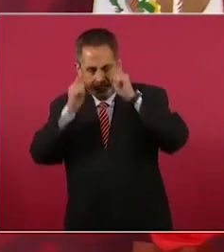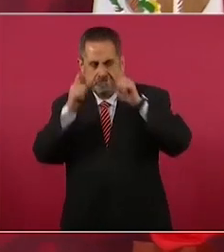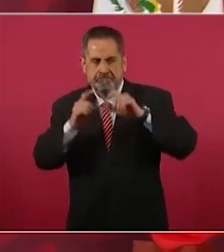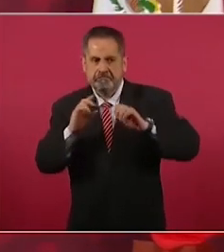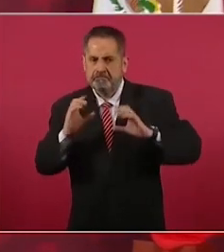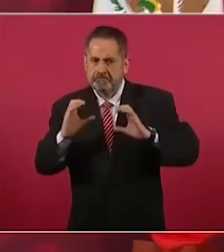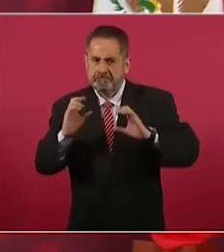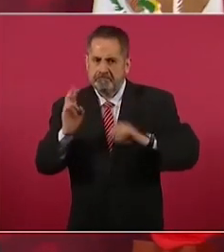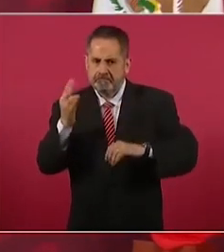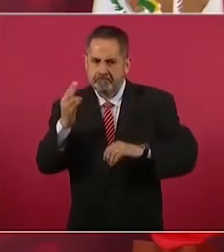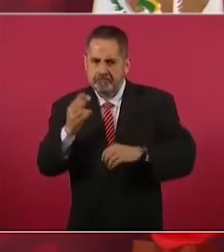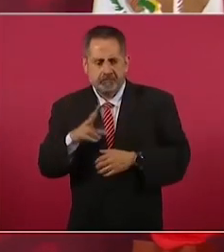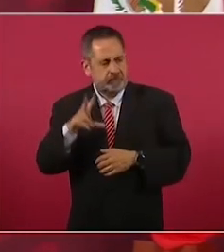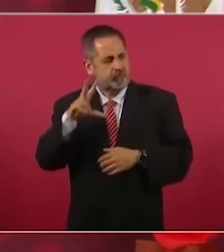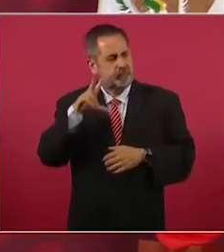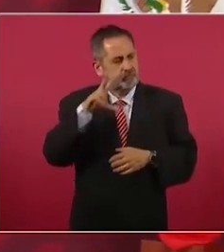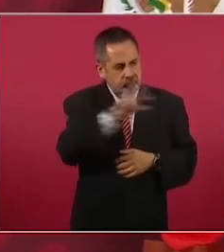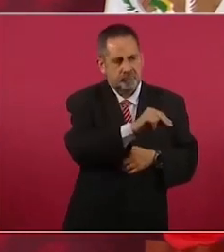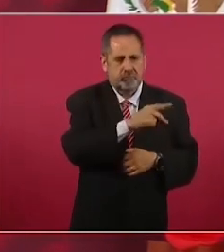no a los